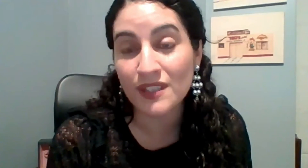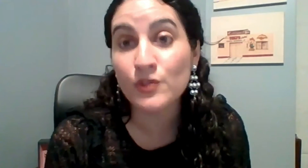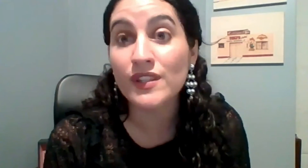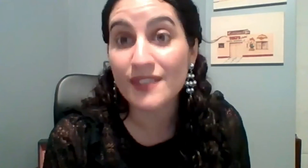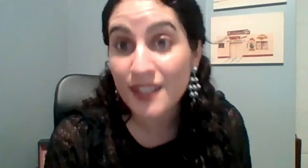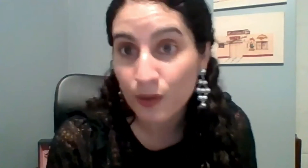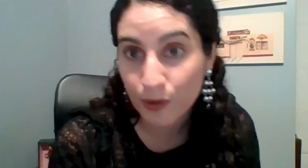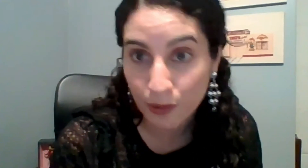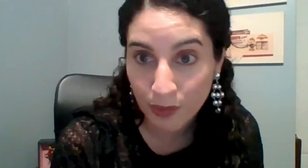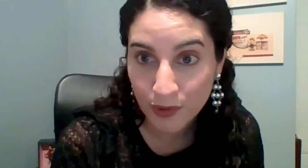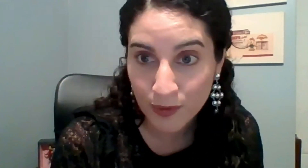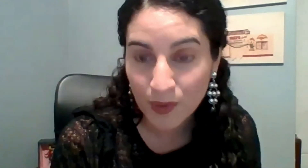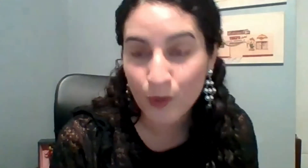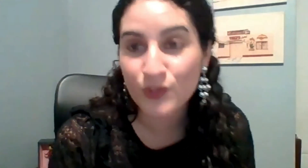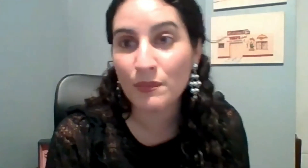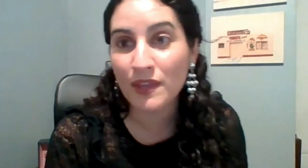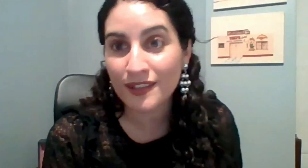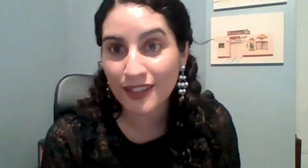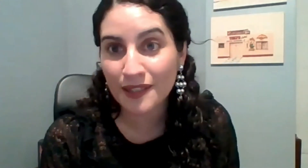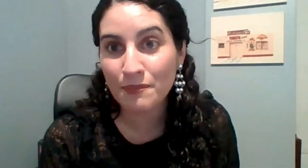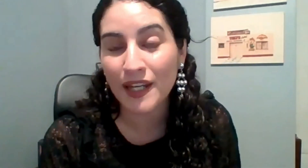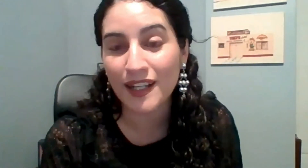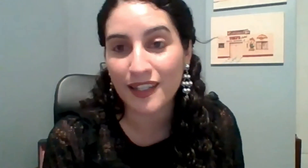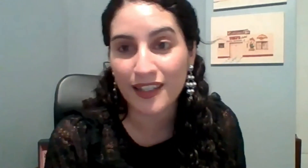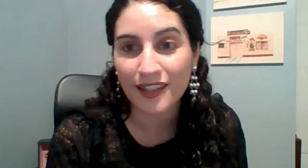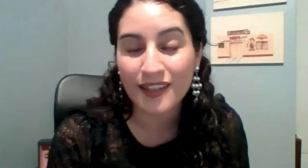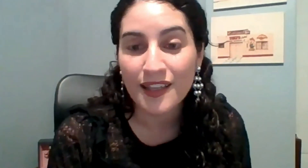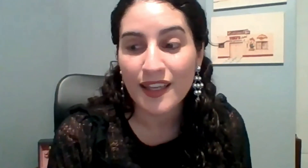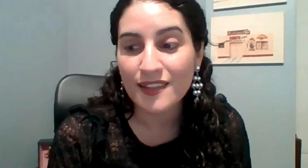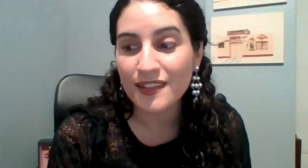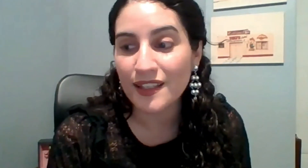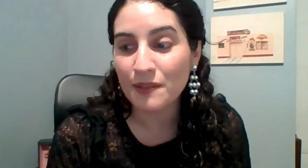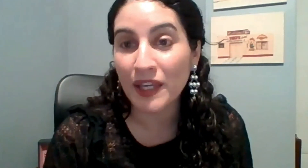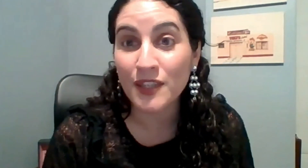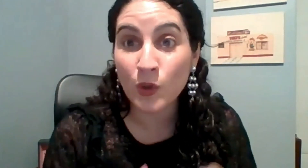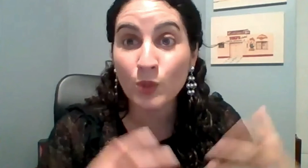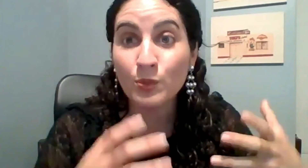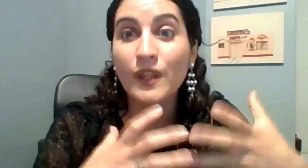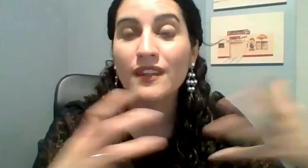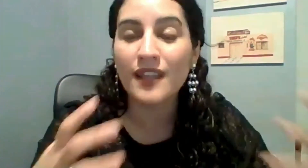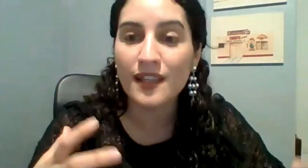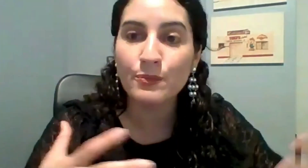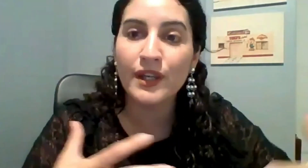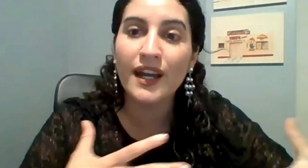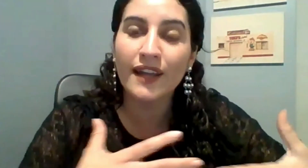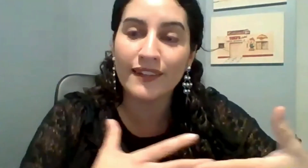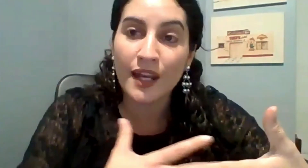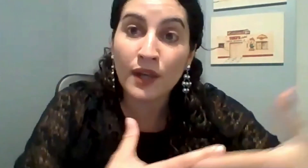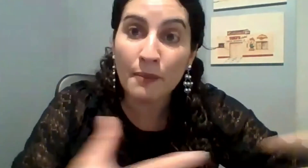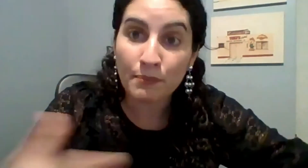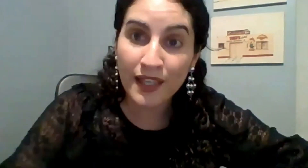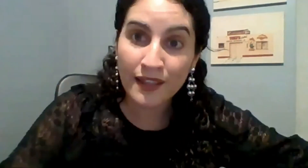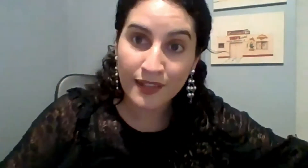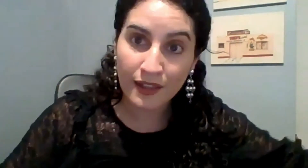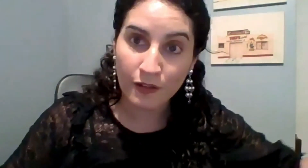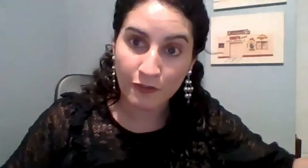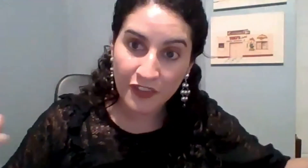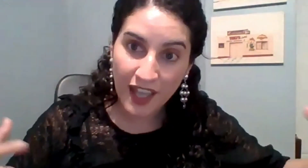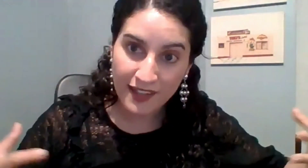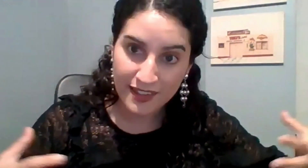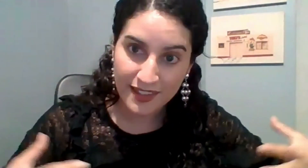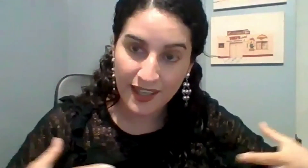nos dividimos en 5 grupos, justamente para que este pequeño grupo de 10 pueda generar un ambiente